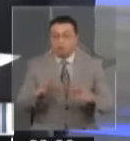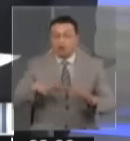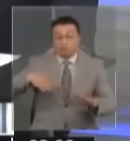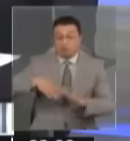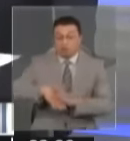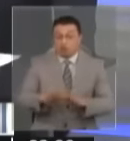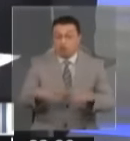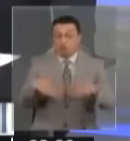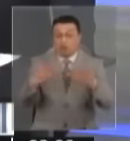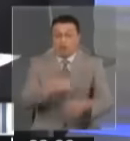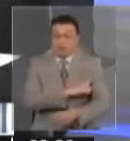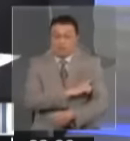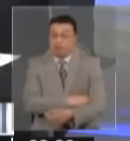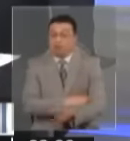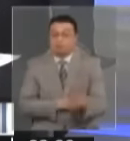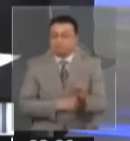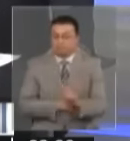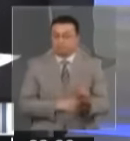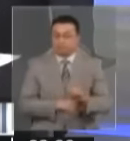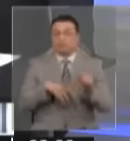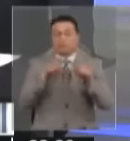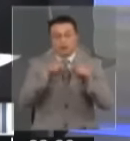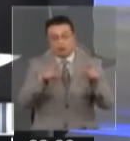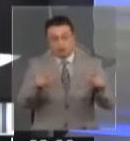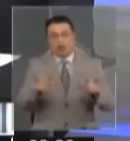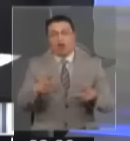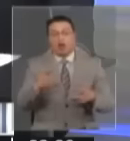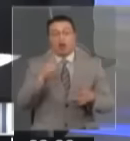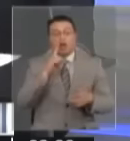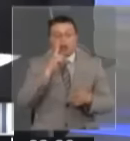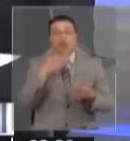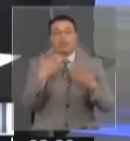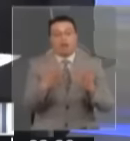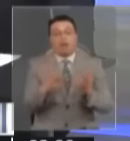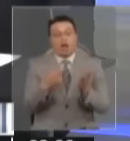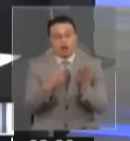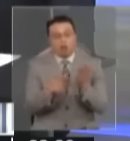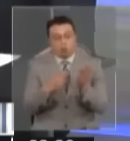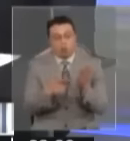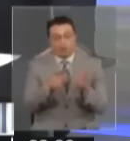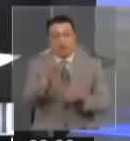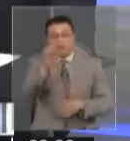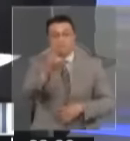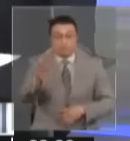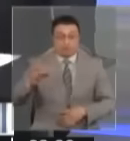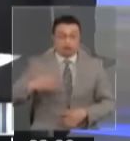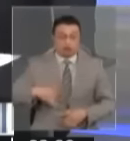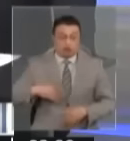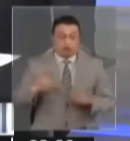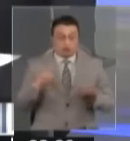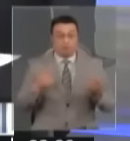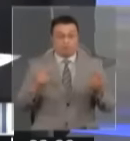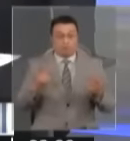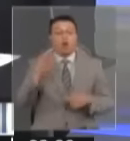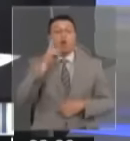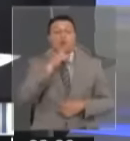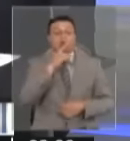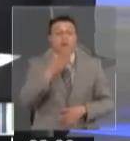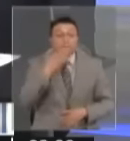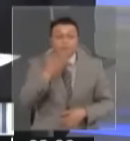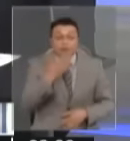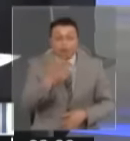esas atribuciones hasta que ellos sean, digamos, rindan cuenta a la civilidad, básicamente. Porque las últimas declaraciones